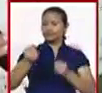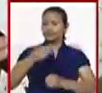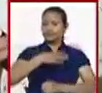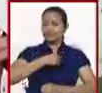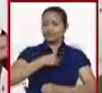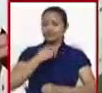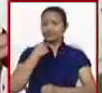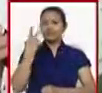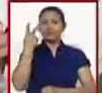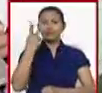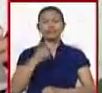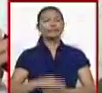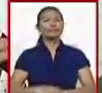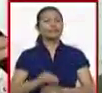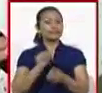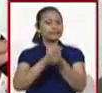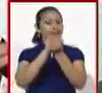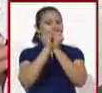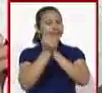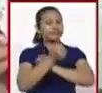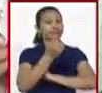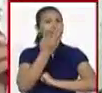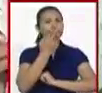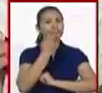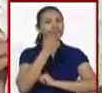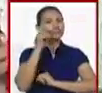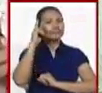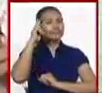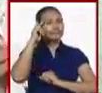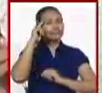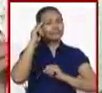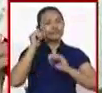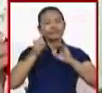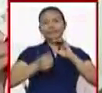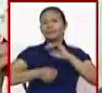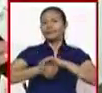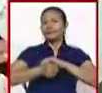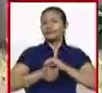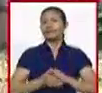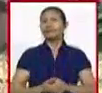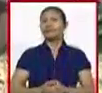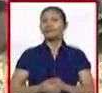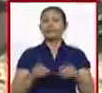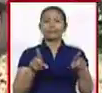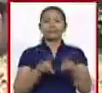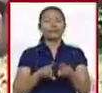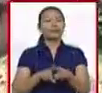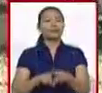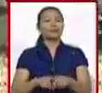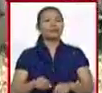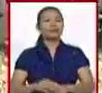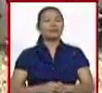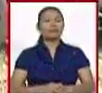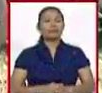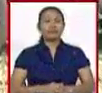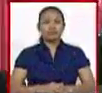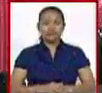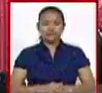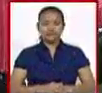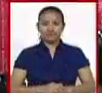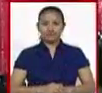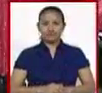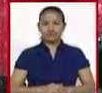pueden ver con las cámaras, ha sido modificado el color para ocultar el hecho ilícito. Corresponde